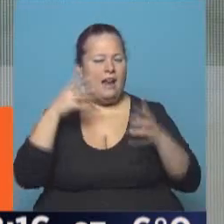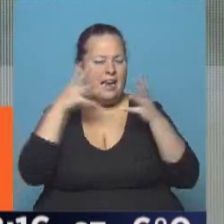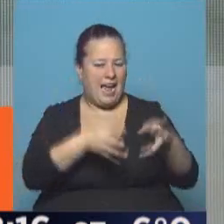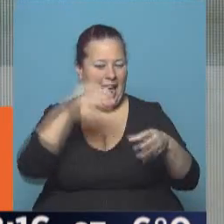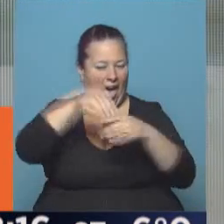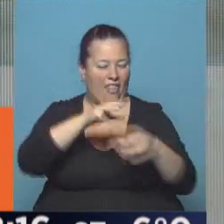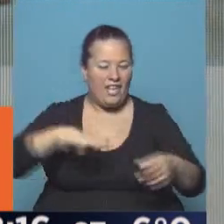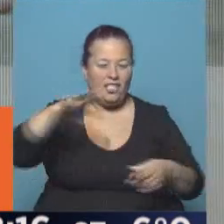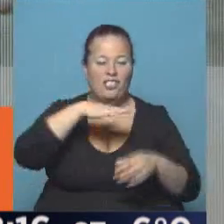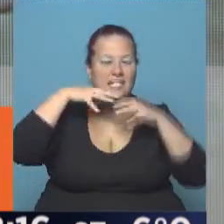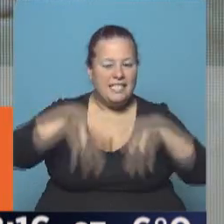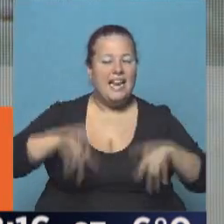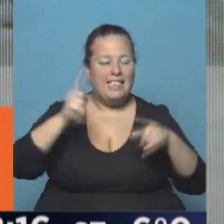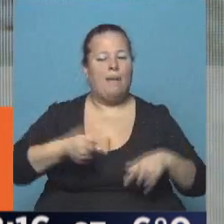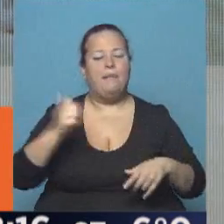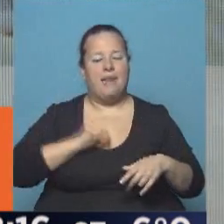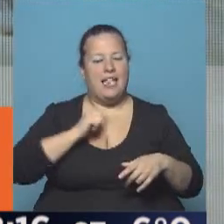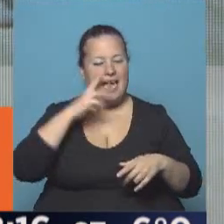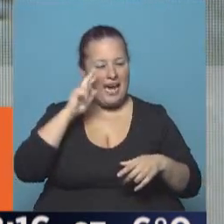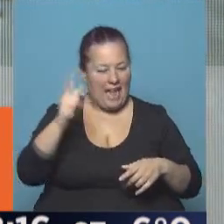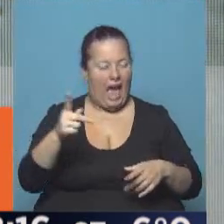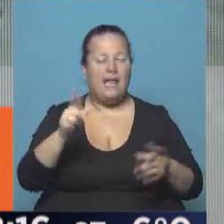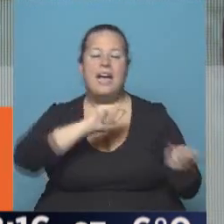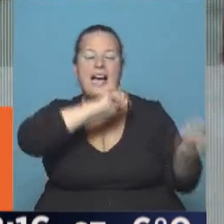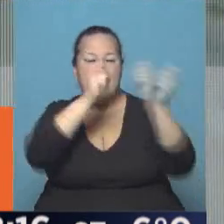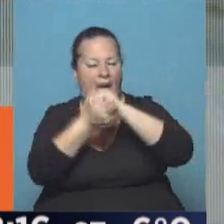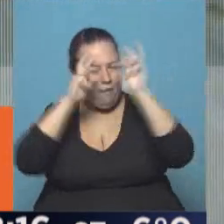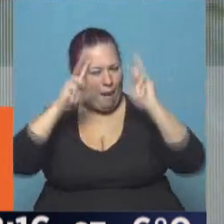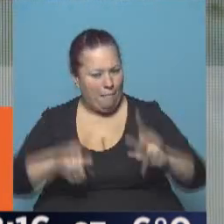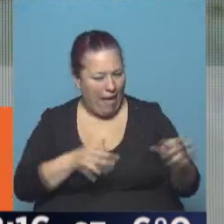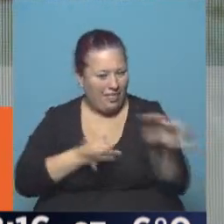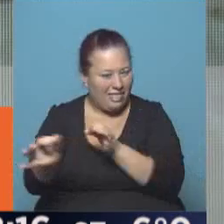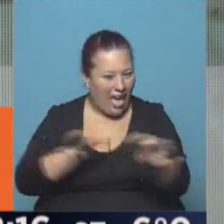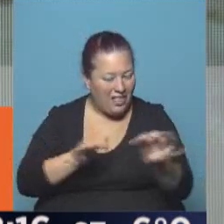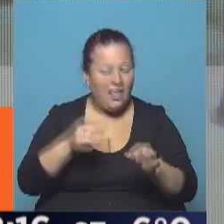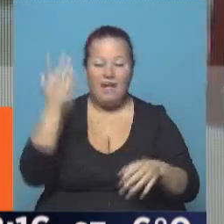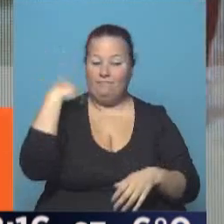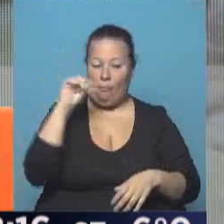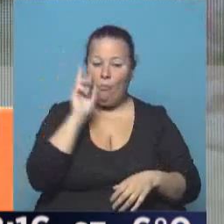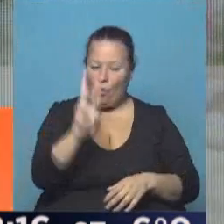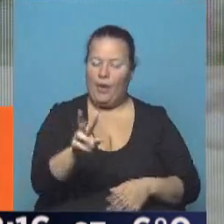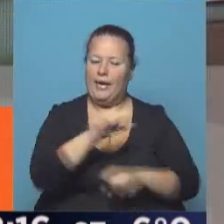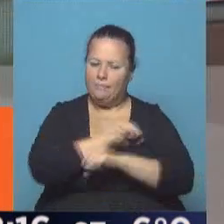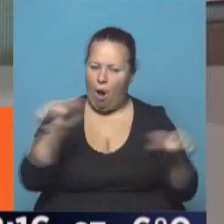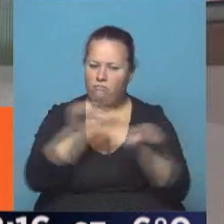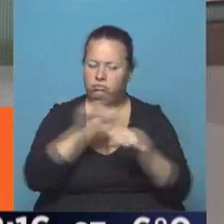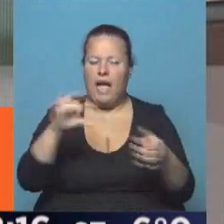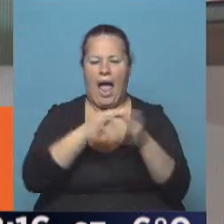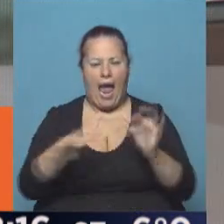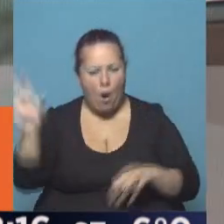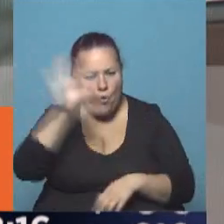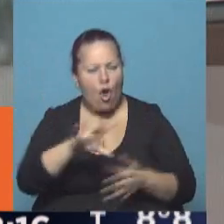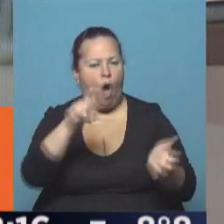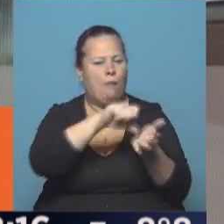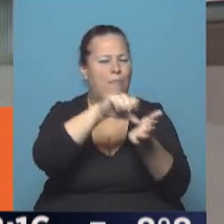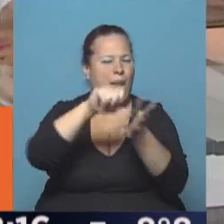dentro de Siria y también del ejército iraquí. Y cambió un poco de táctica y hemos visto el último tiempo estos atentados tanto en Europa como en otros